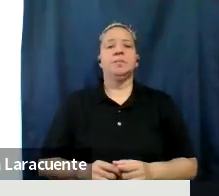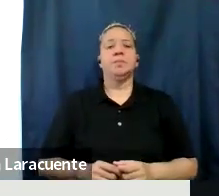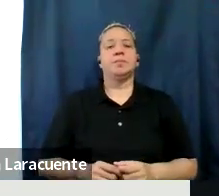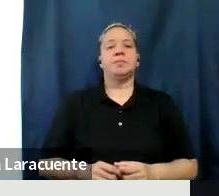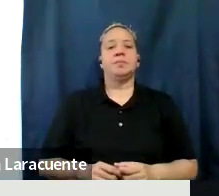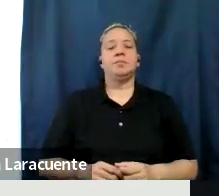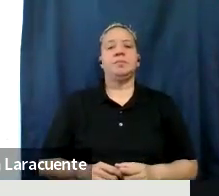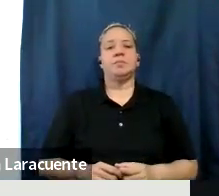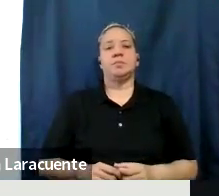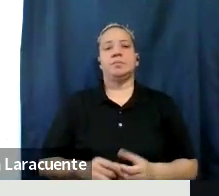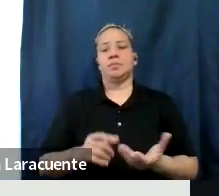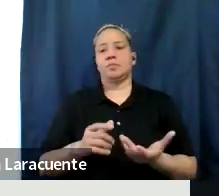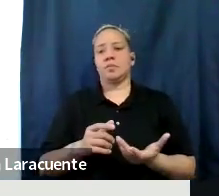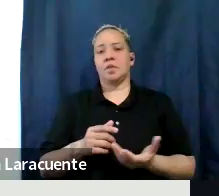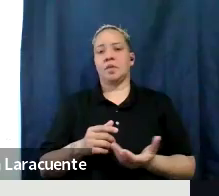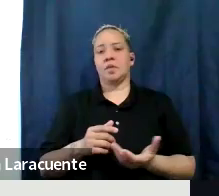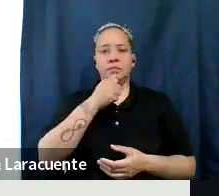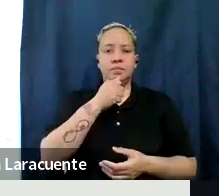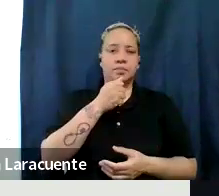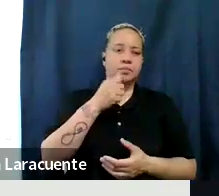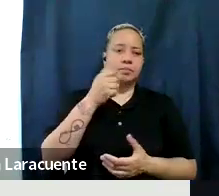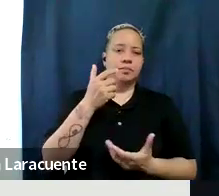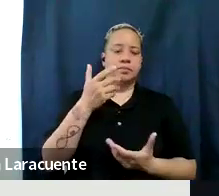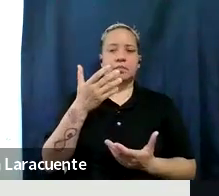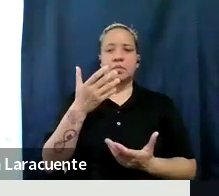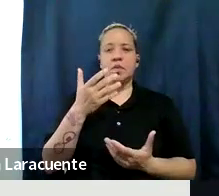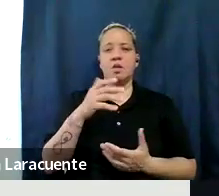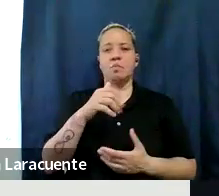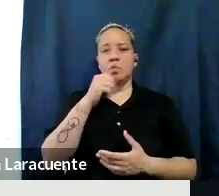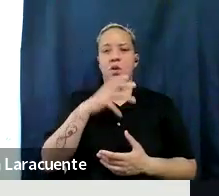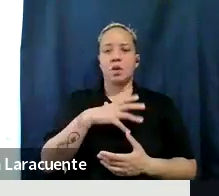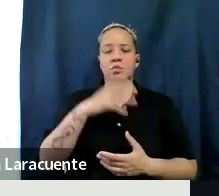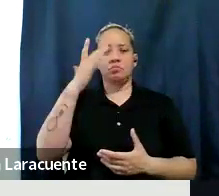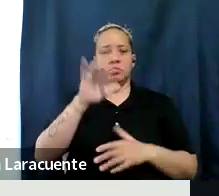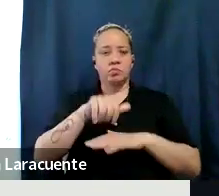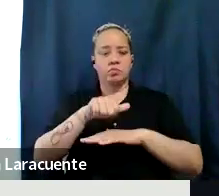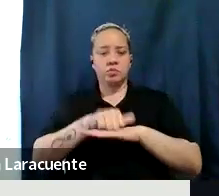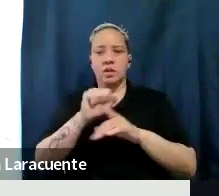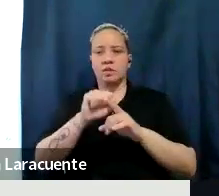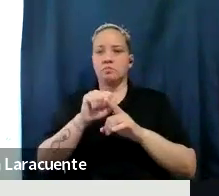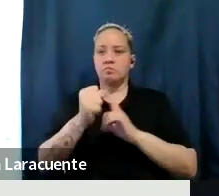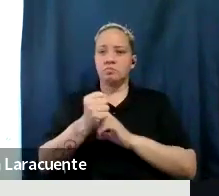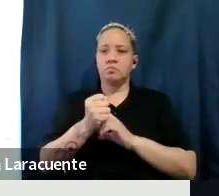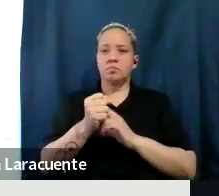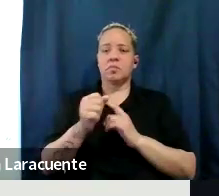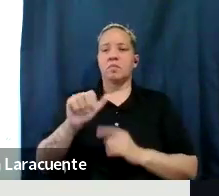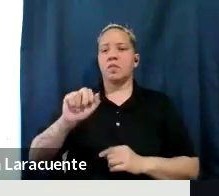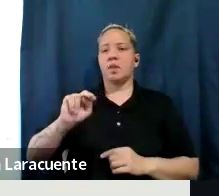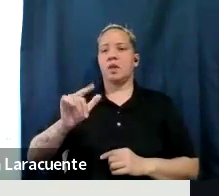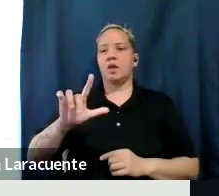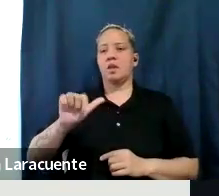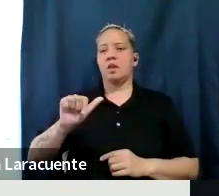muy conocida, mujer intelectual, comprometida con las causas sociales, Ángela Negrón Muñoz,